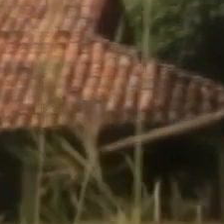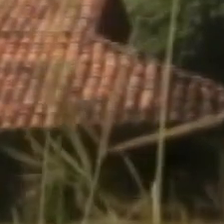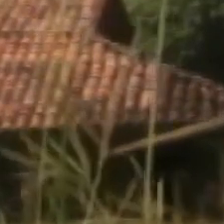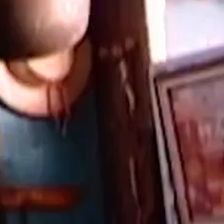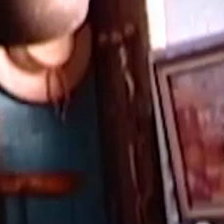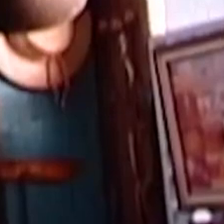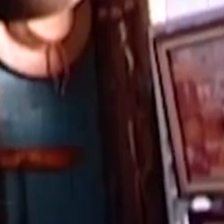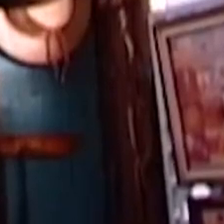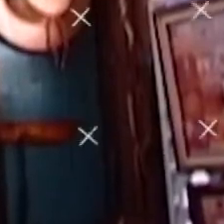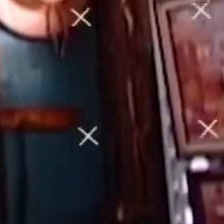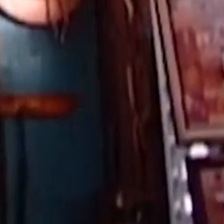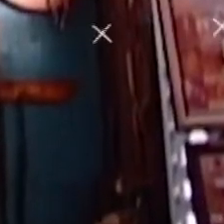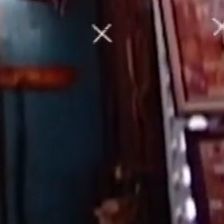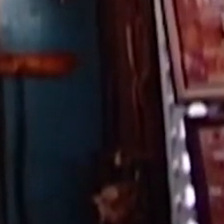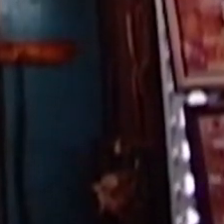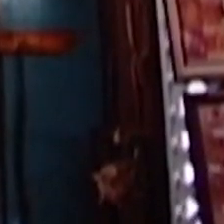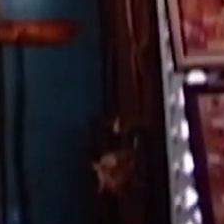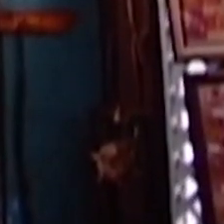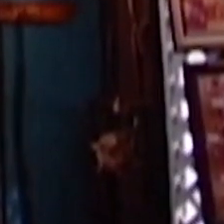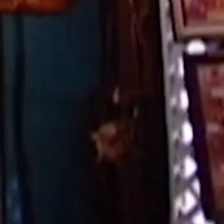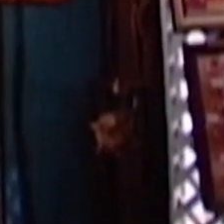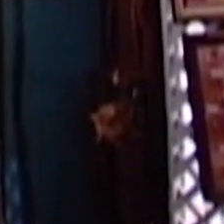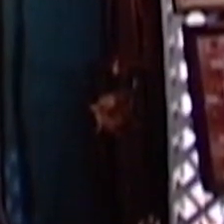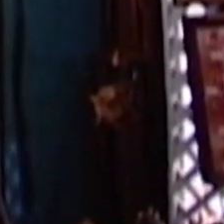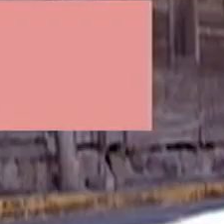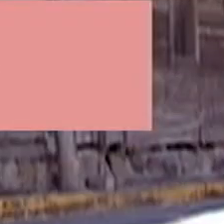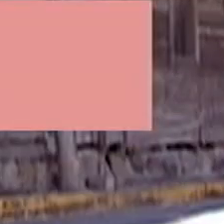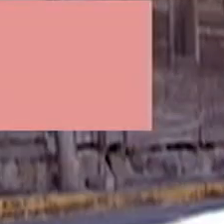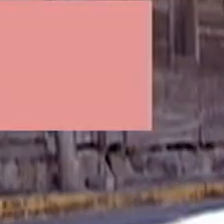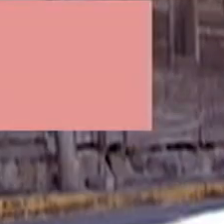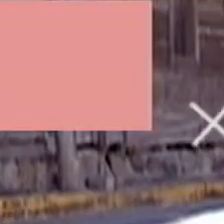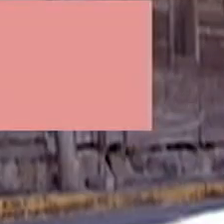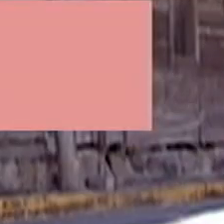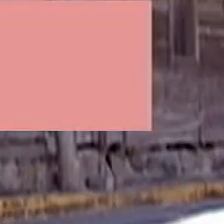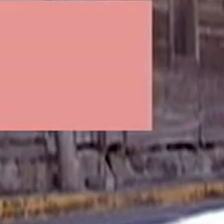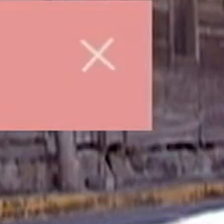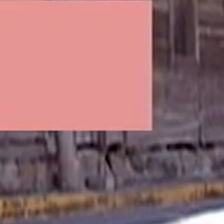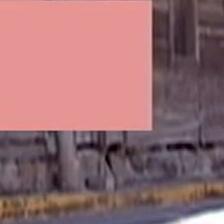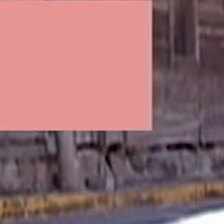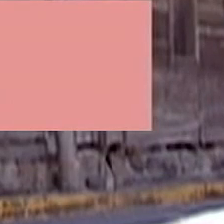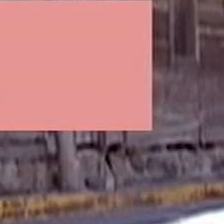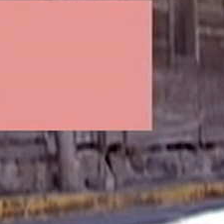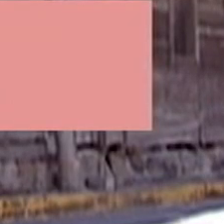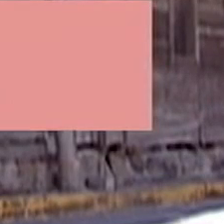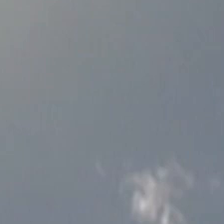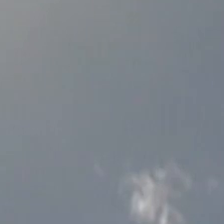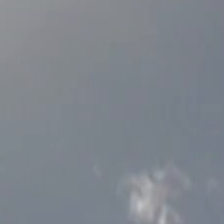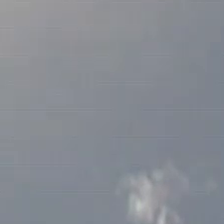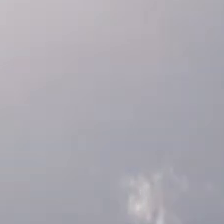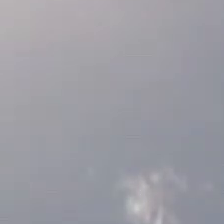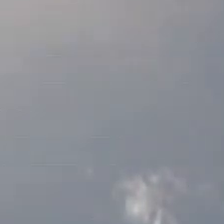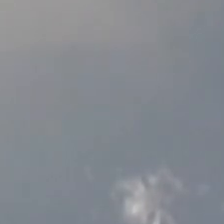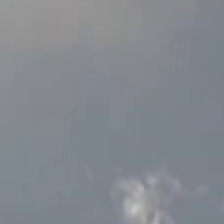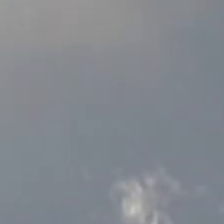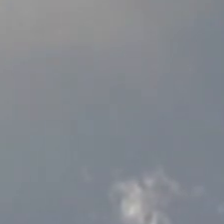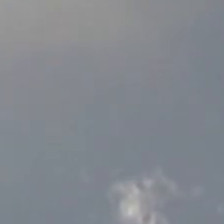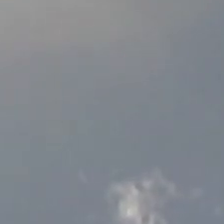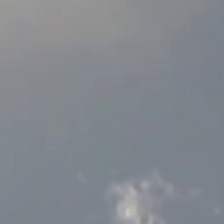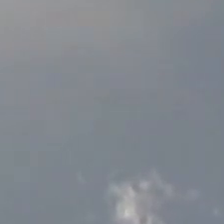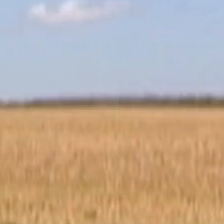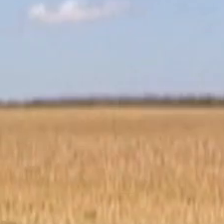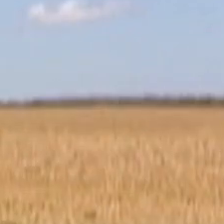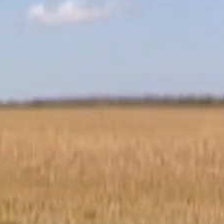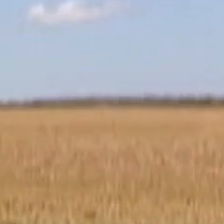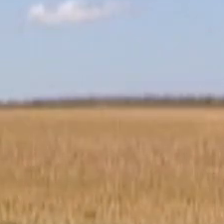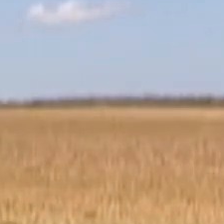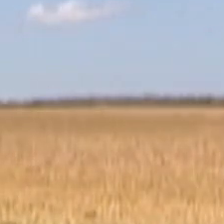de esta zona. A las 4 de la tarde presentamos La Chola de Bagaces, elaborado por la Universidad